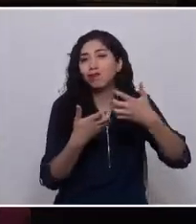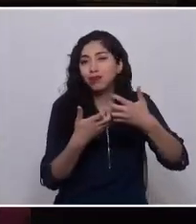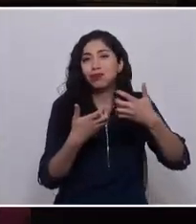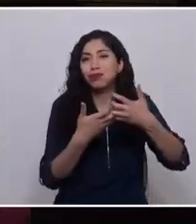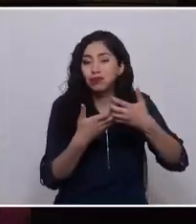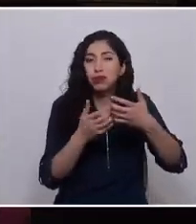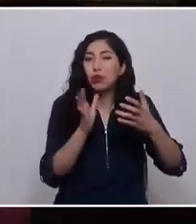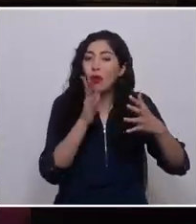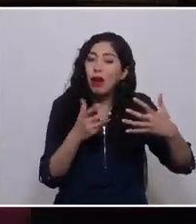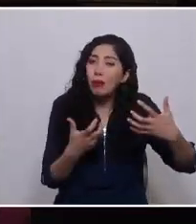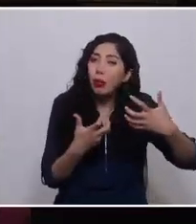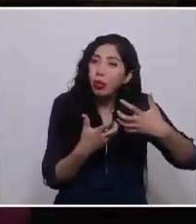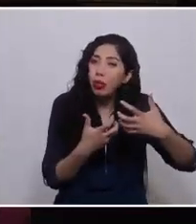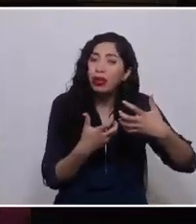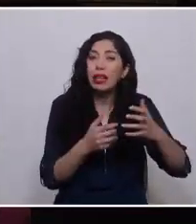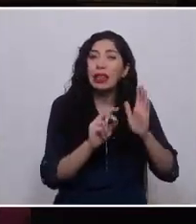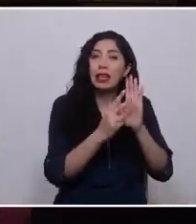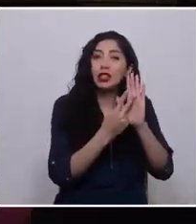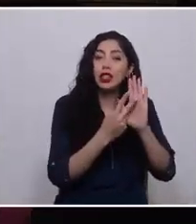indicaciones 7 y 8.